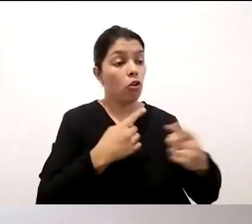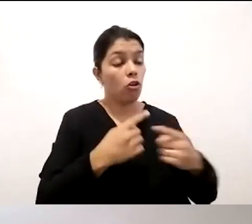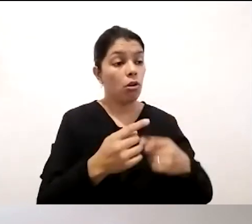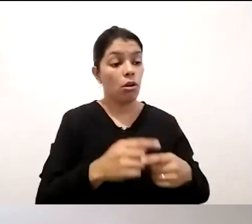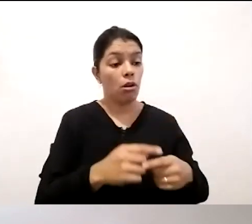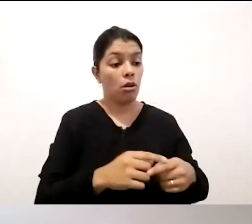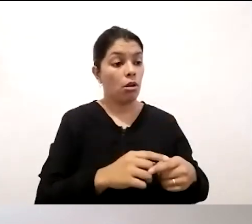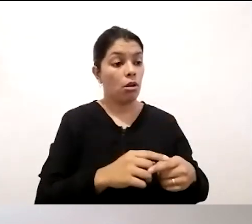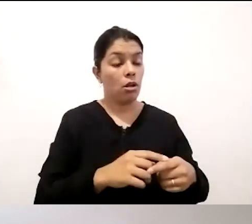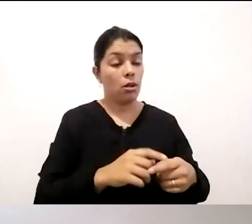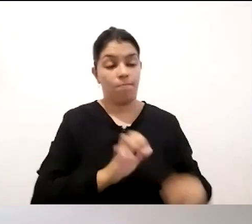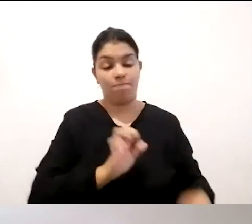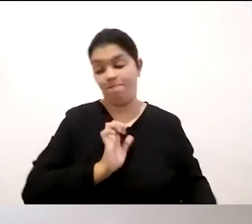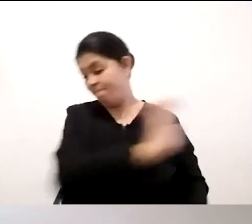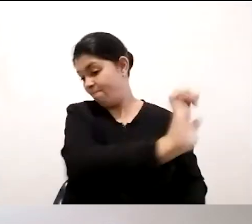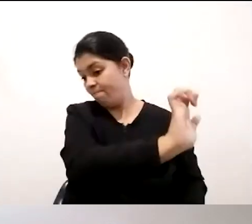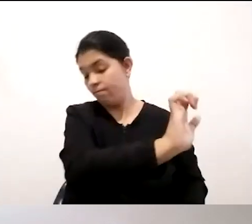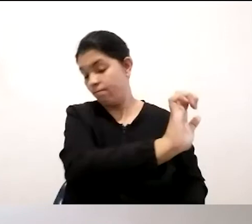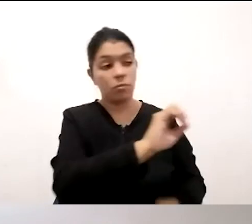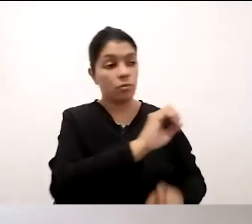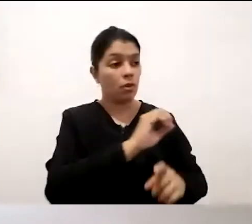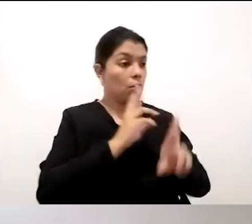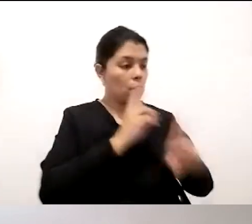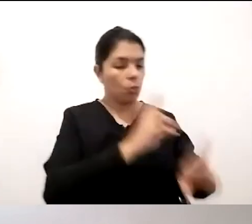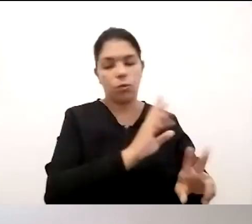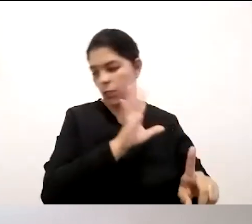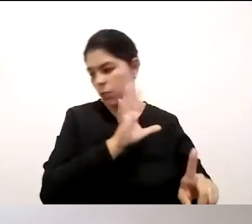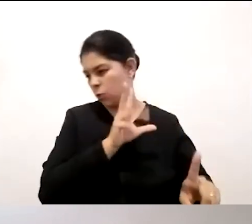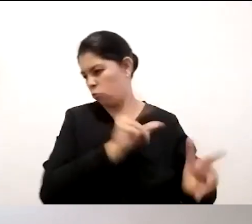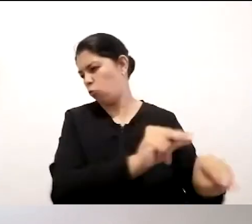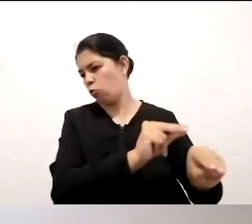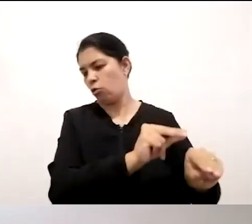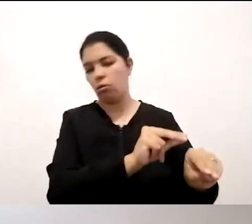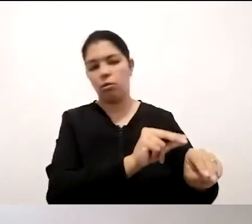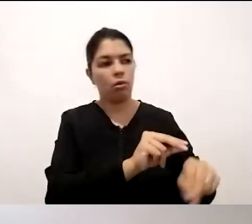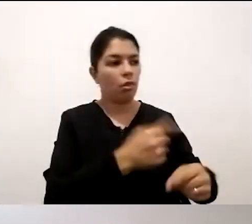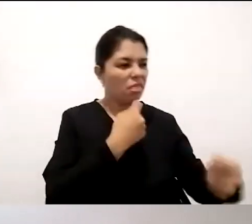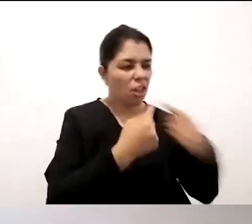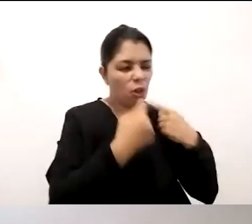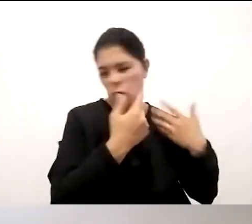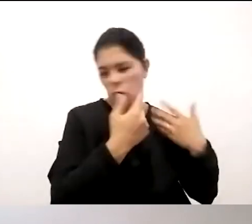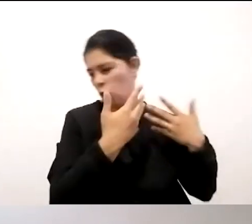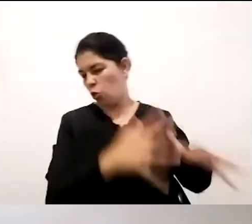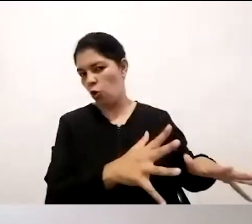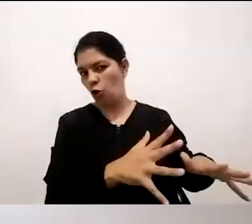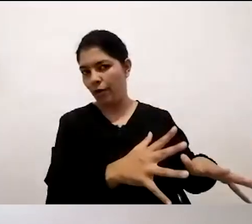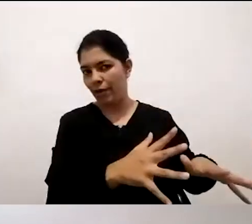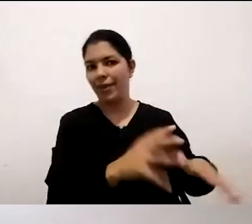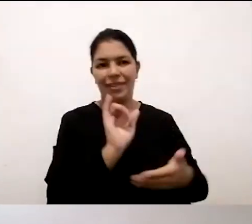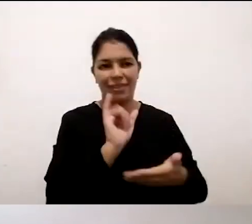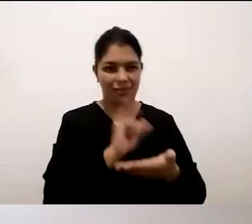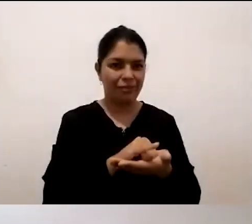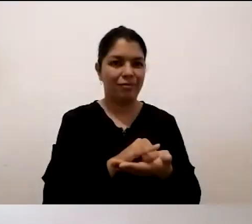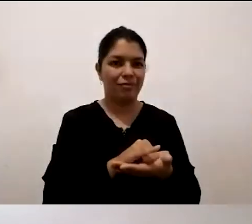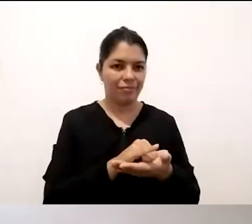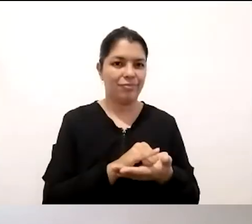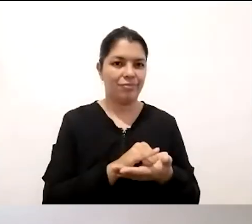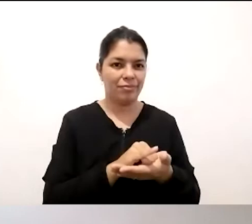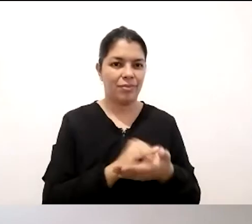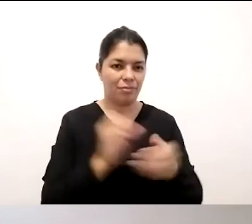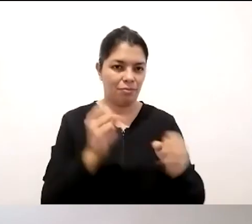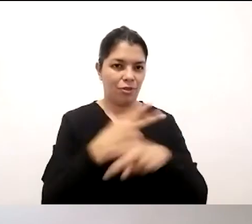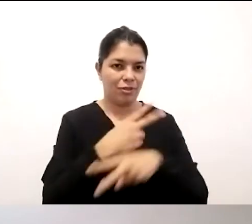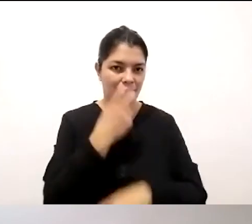ignorarla, rechazarla o evitar dialogar con esa persona. Además, también se considera de violencia